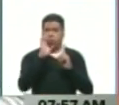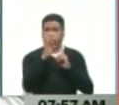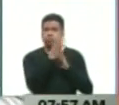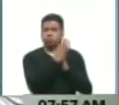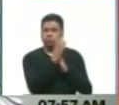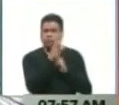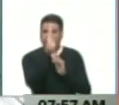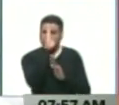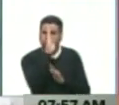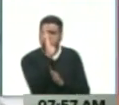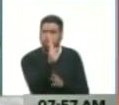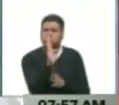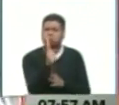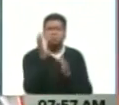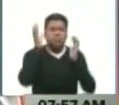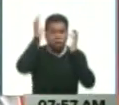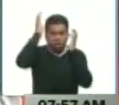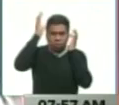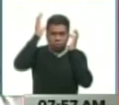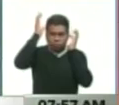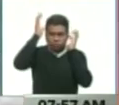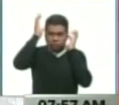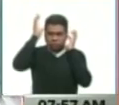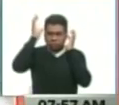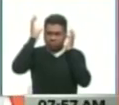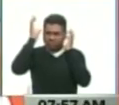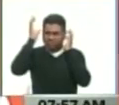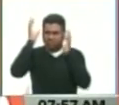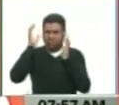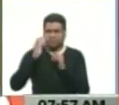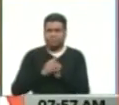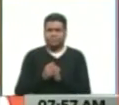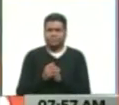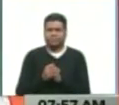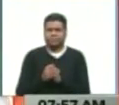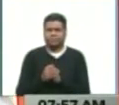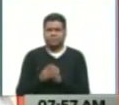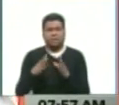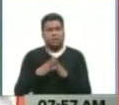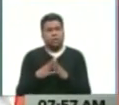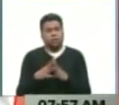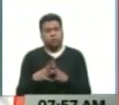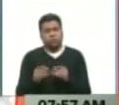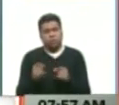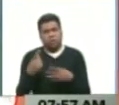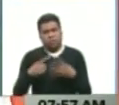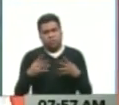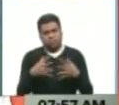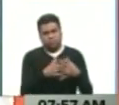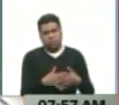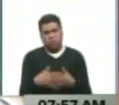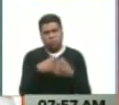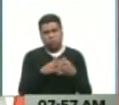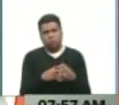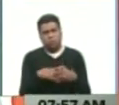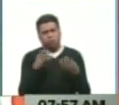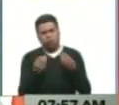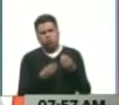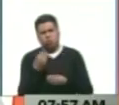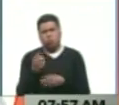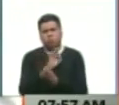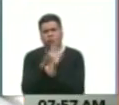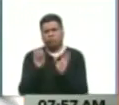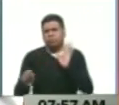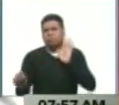sentido común, sino una conciencia, cuando menos un sentido común. Y ese sentido común para el capitalismo no es otra cosa que la estructura